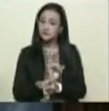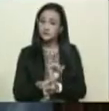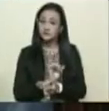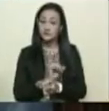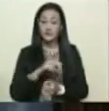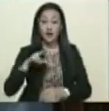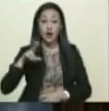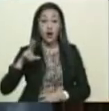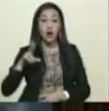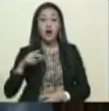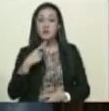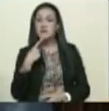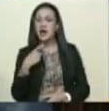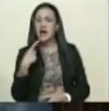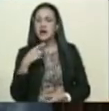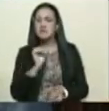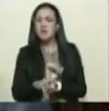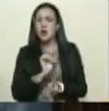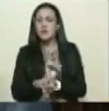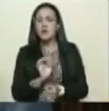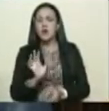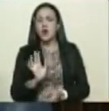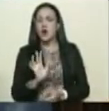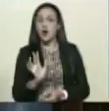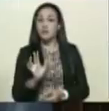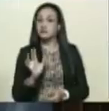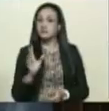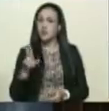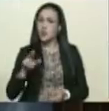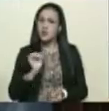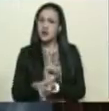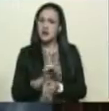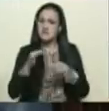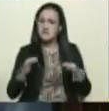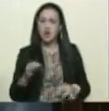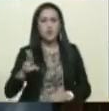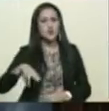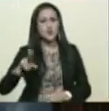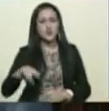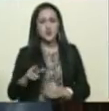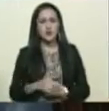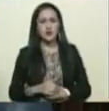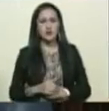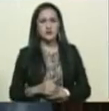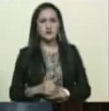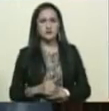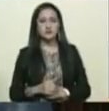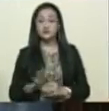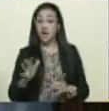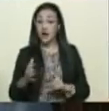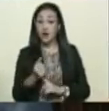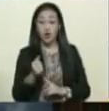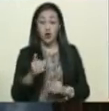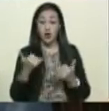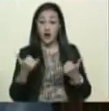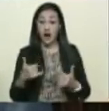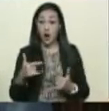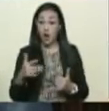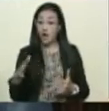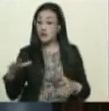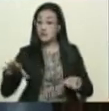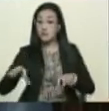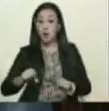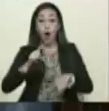ocurrirá frente a hechos de corrupción de este nivel ni siquiera se concretaba nosotros hemos logrado ya en captación de bienes